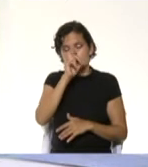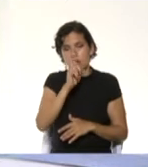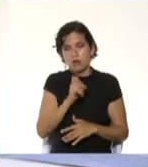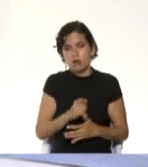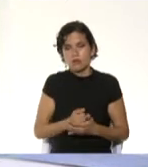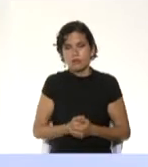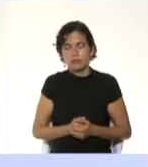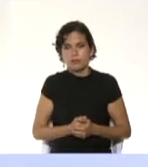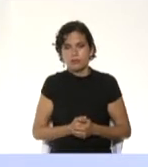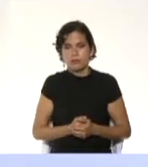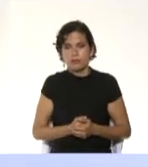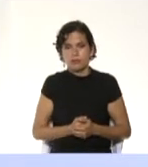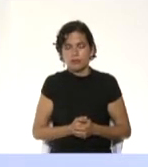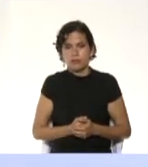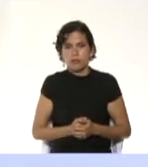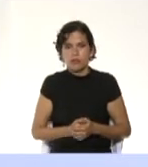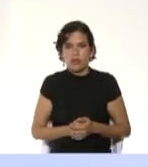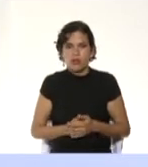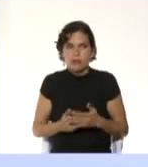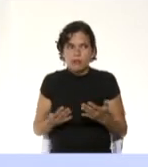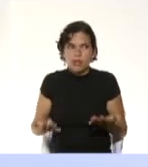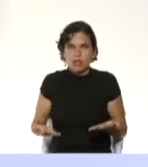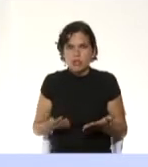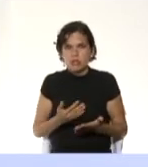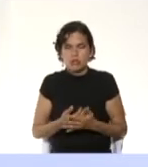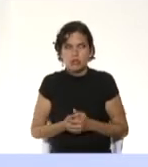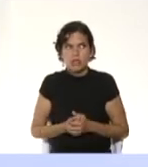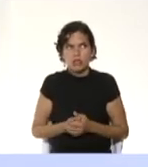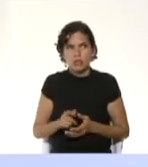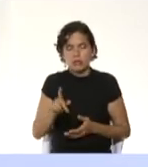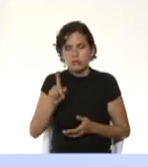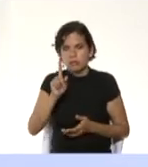Si pasara eso de que nos quedaron materias